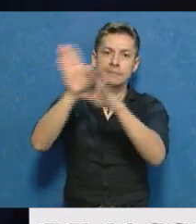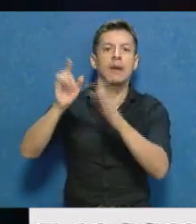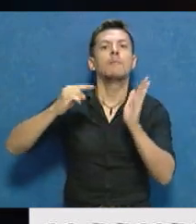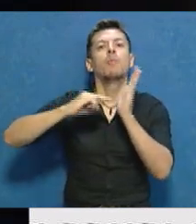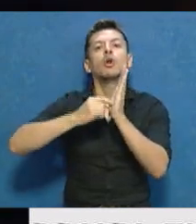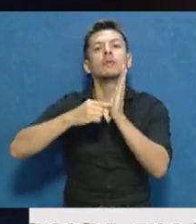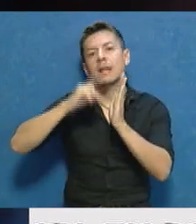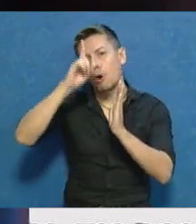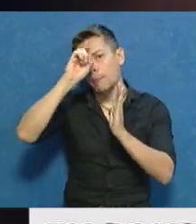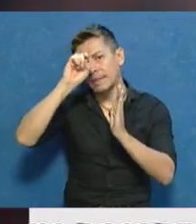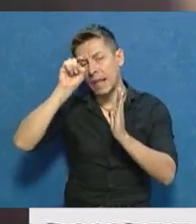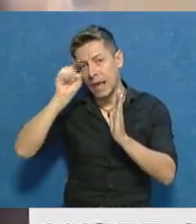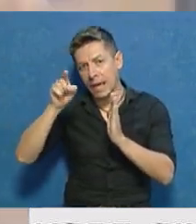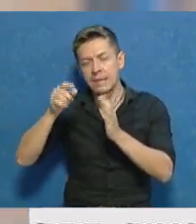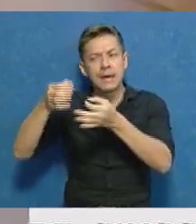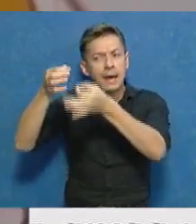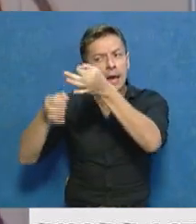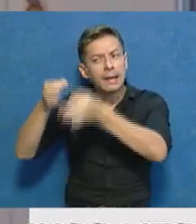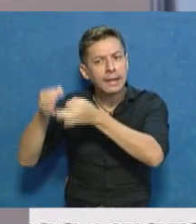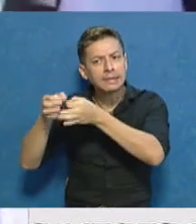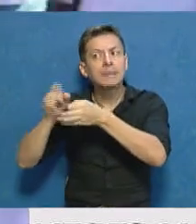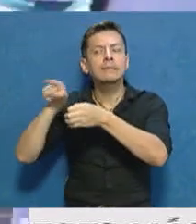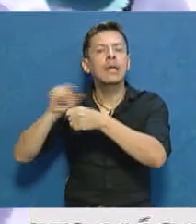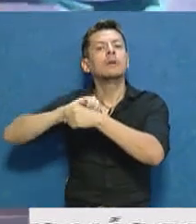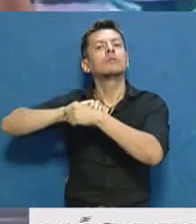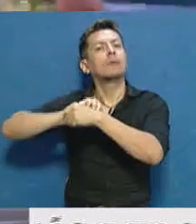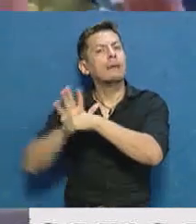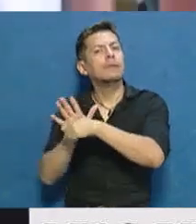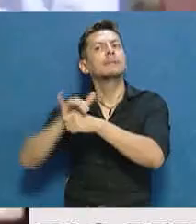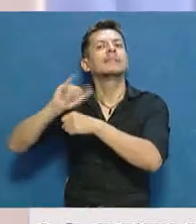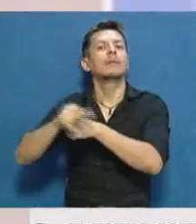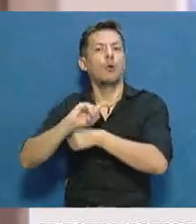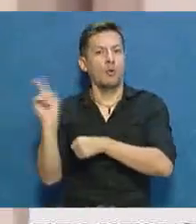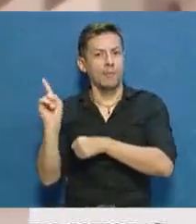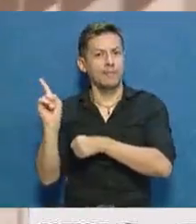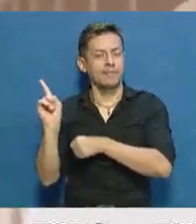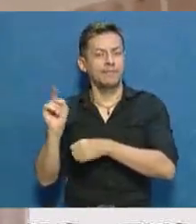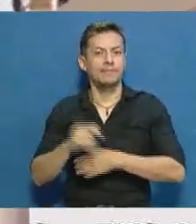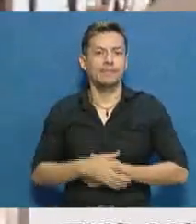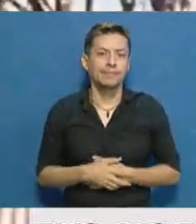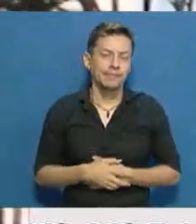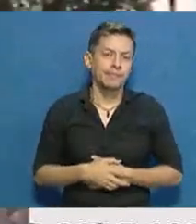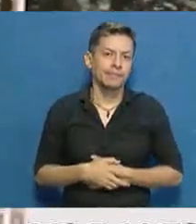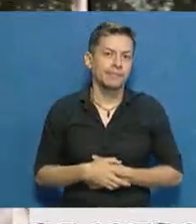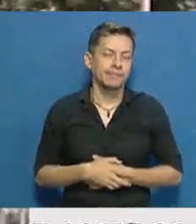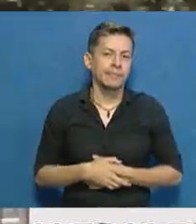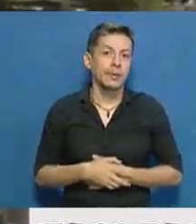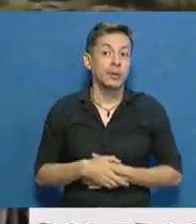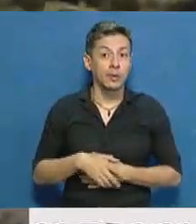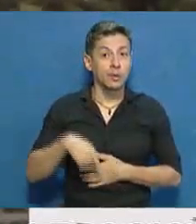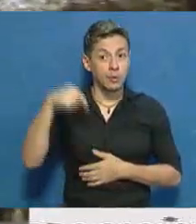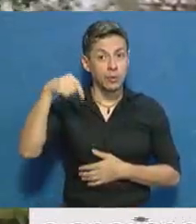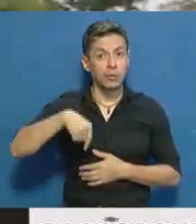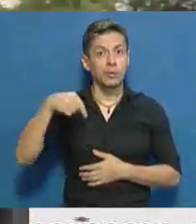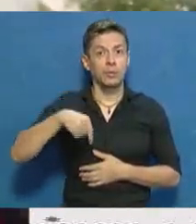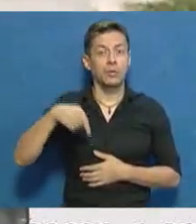se realizará el test para confirmar o rechazar si estamos ante el segundo caso confirmado del país. Nosotros fuimos notificados hoy a